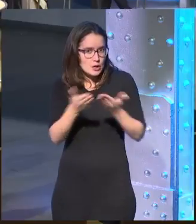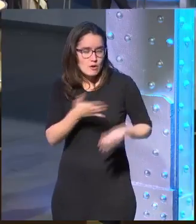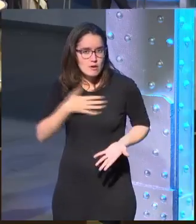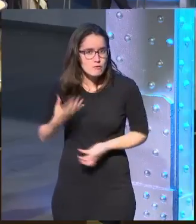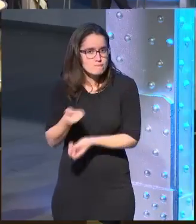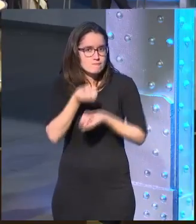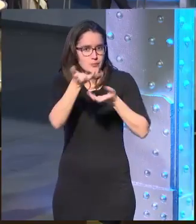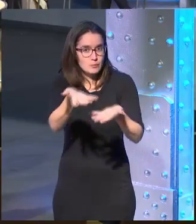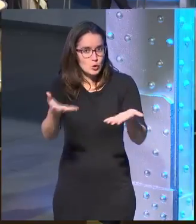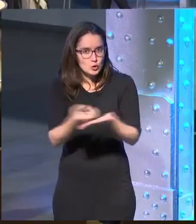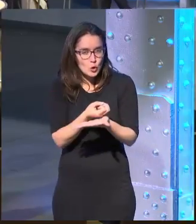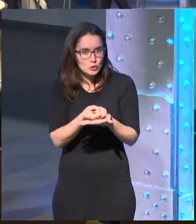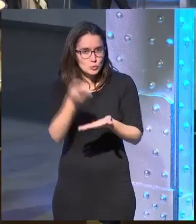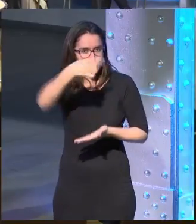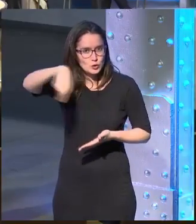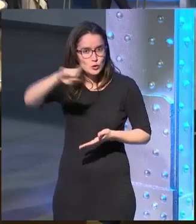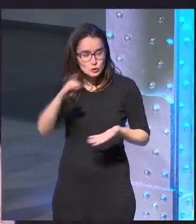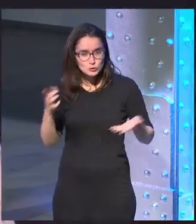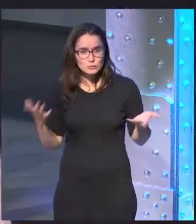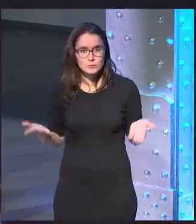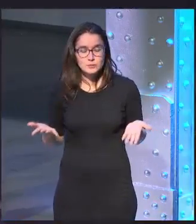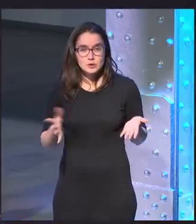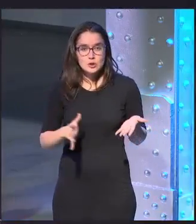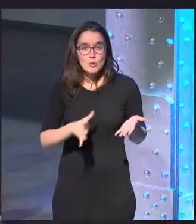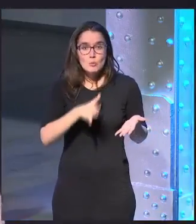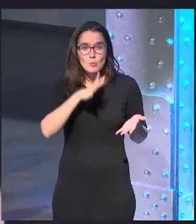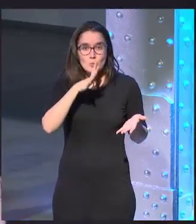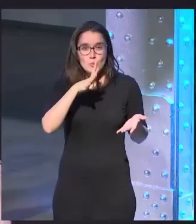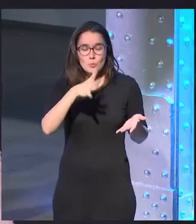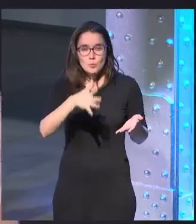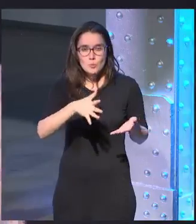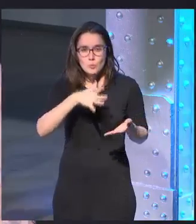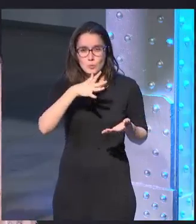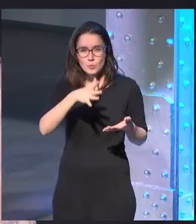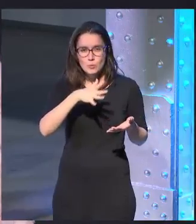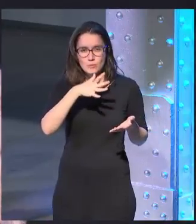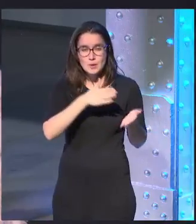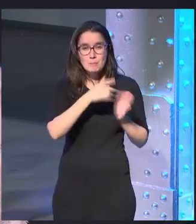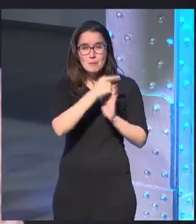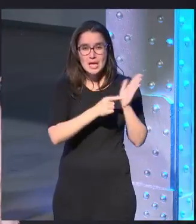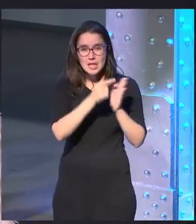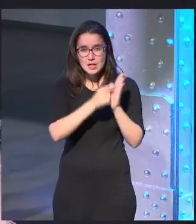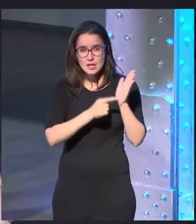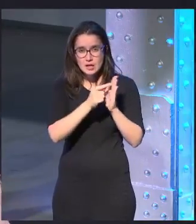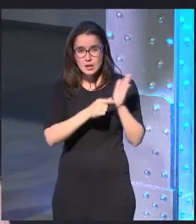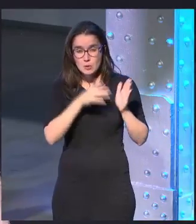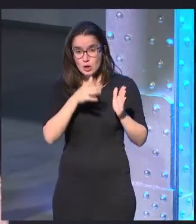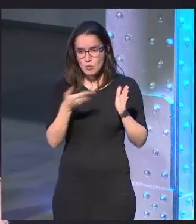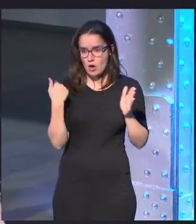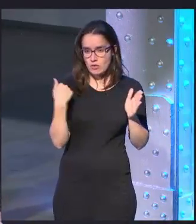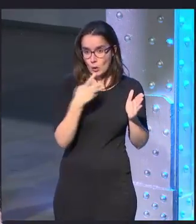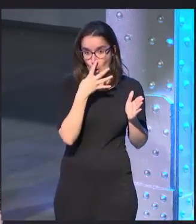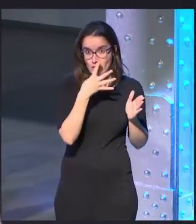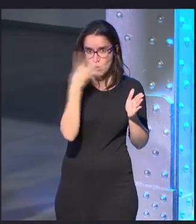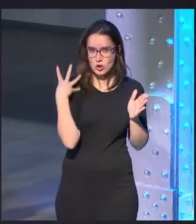compartir con todos ustedes, ¿no? ¿Por qué se toman distintas medidas en la anterior legislatura?